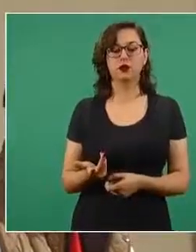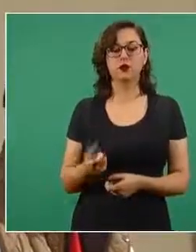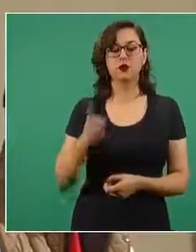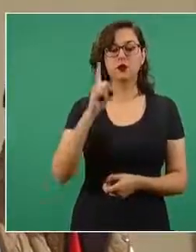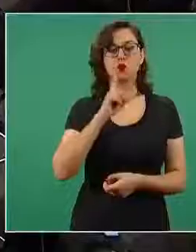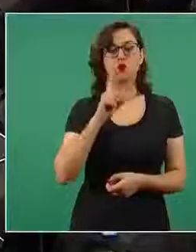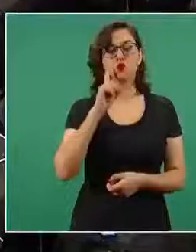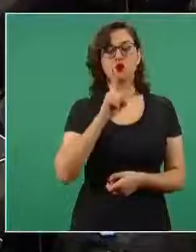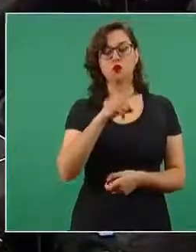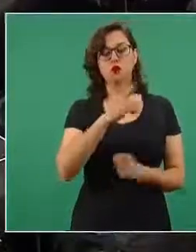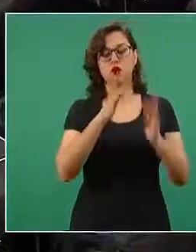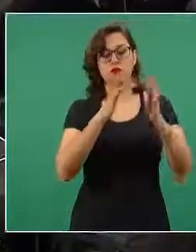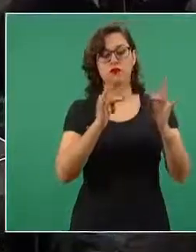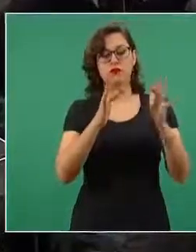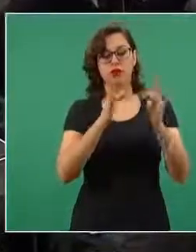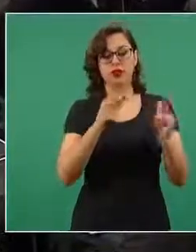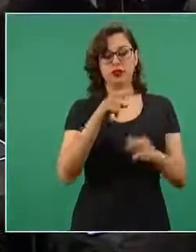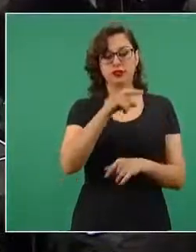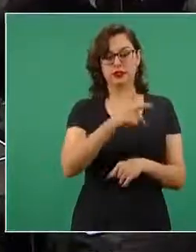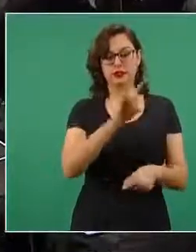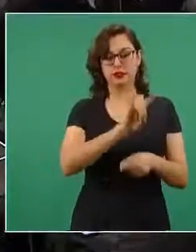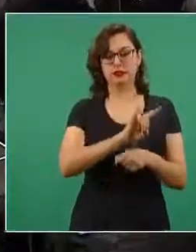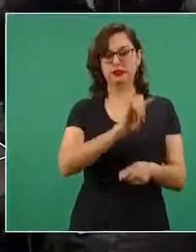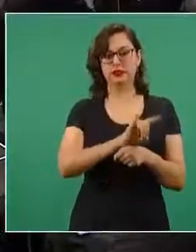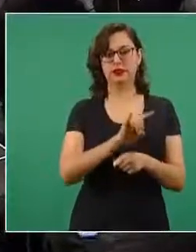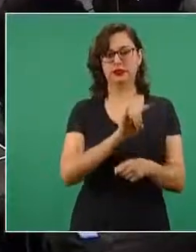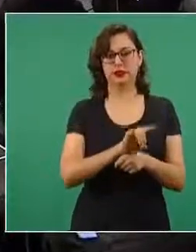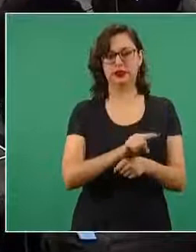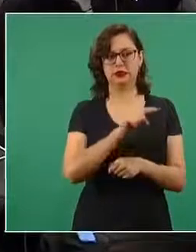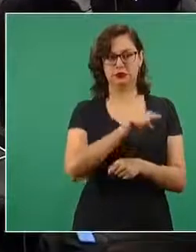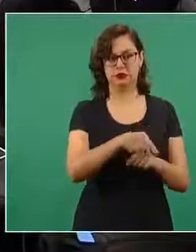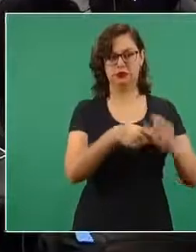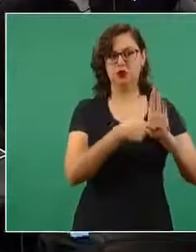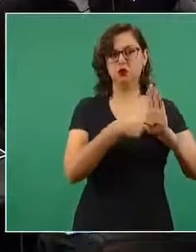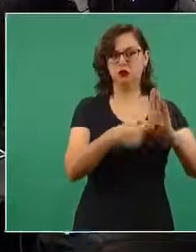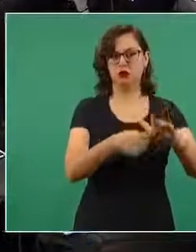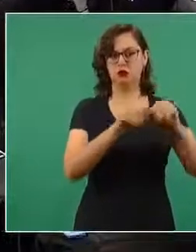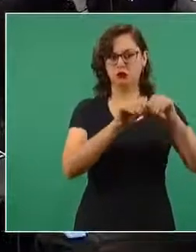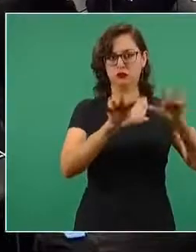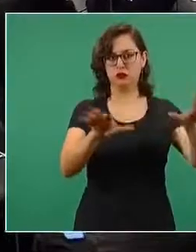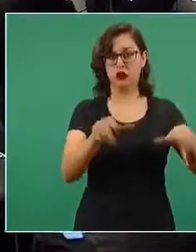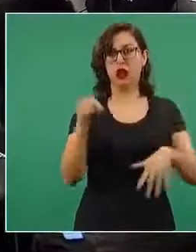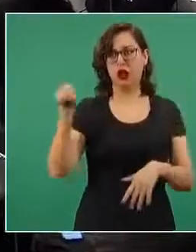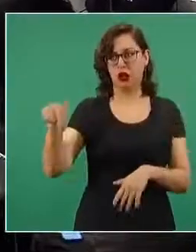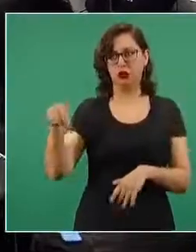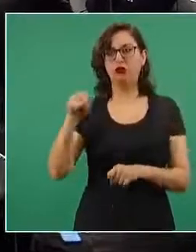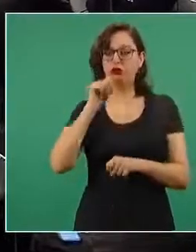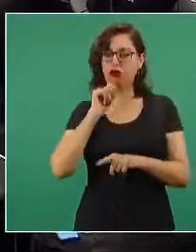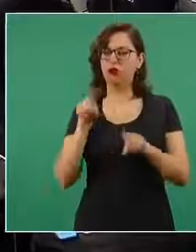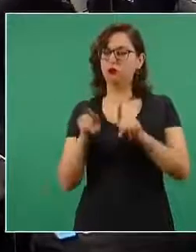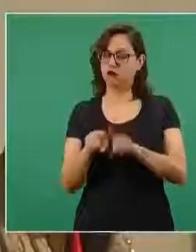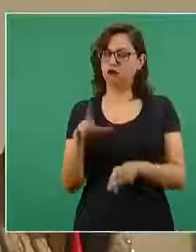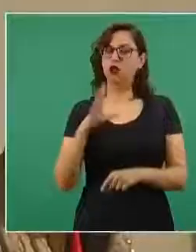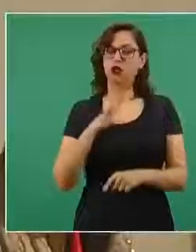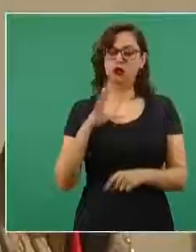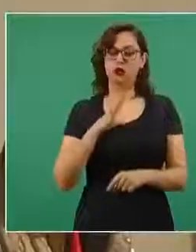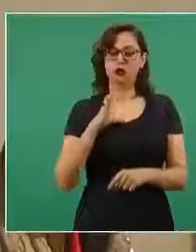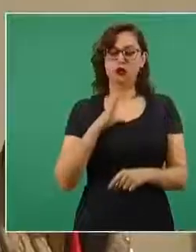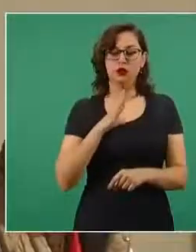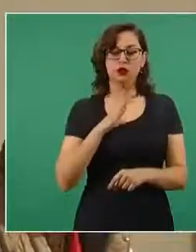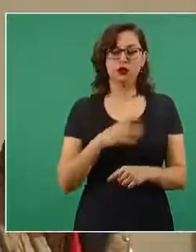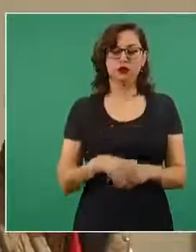ciudadana francesa Florence Cassés-Crepian, que aquí van a encontrar también muchas cosas. Y de